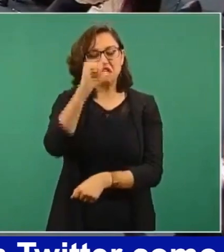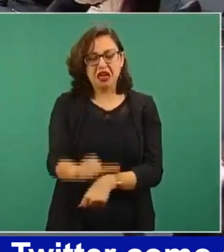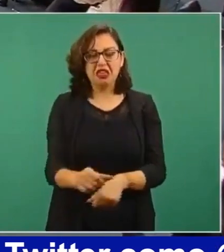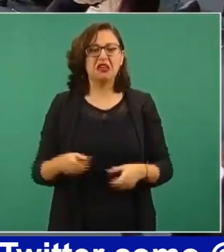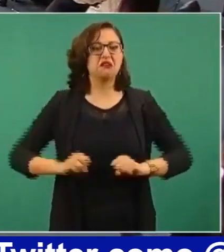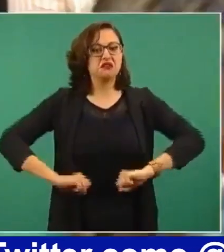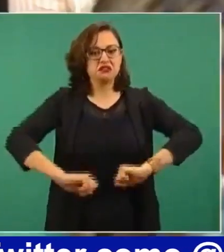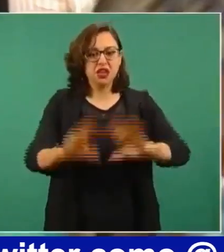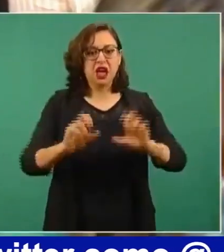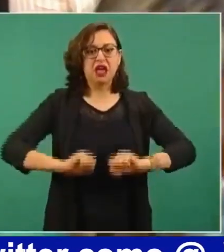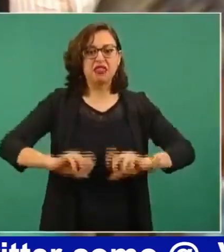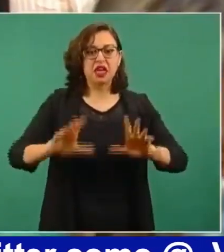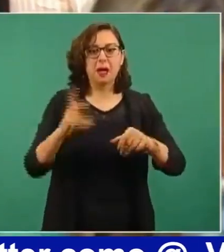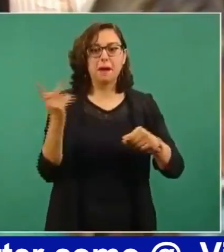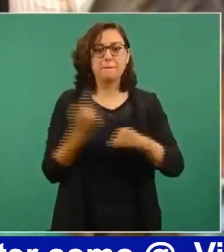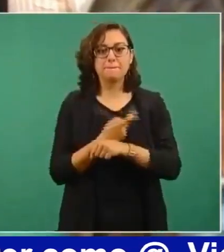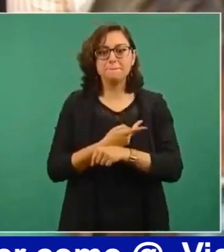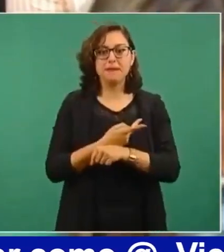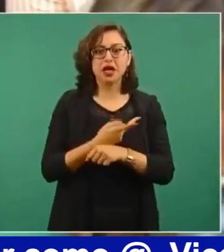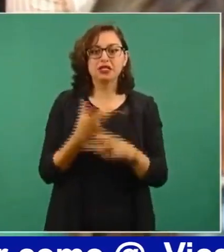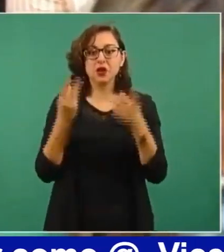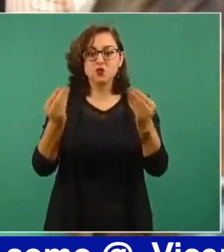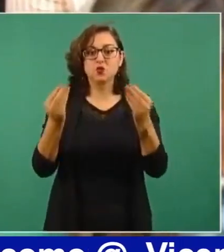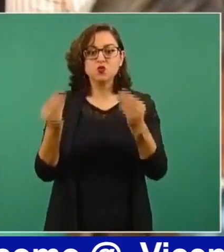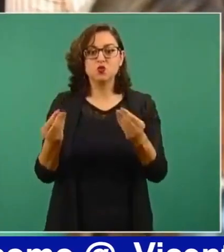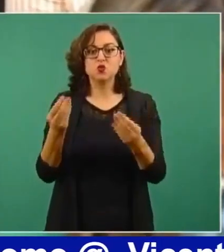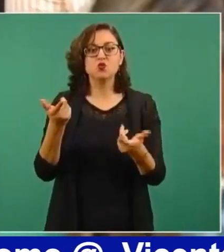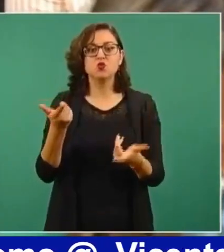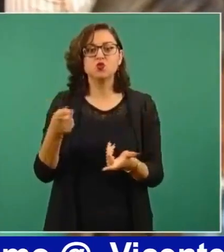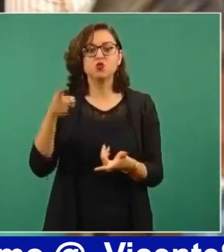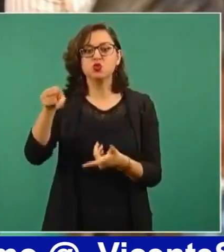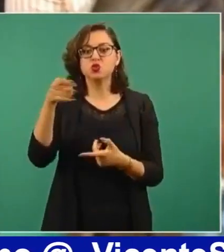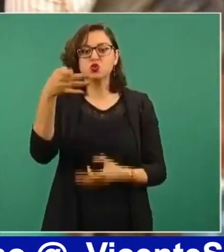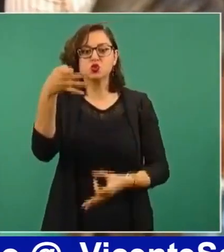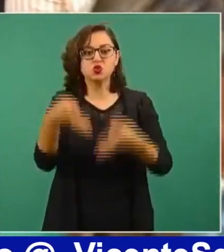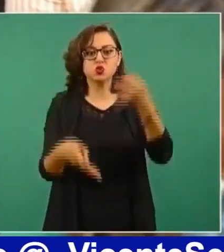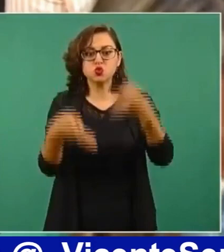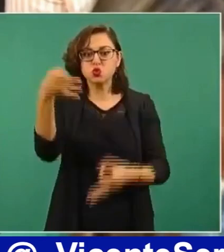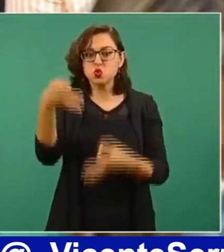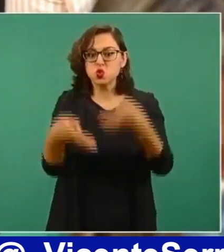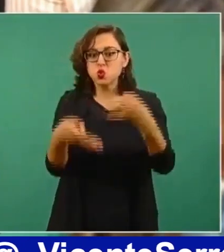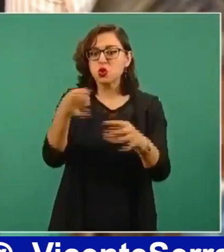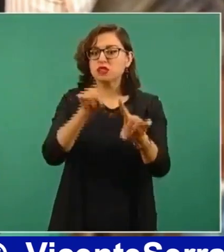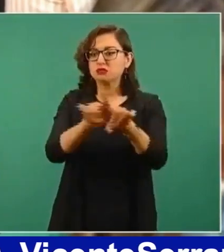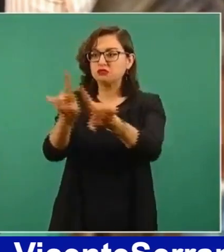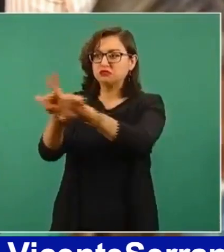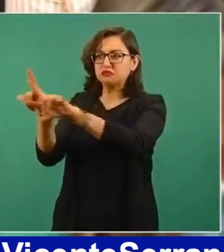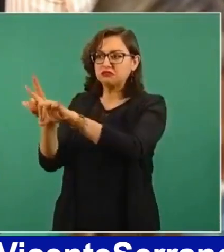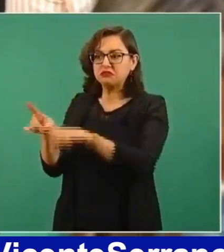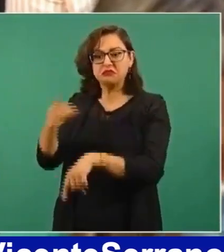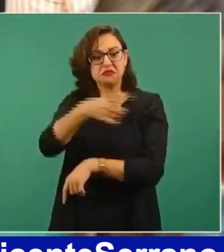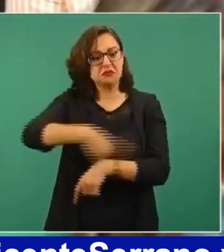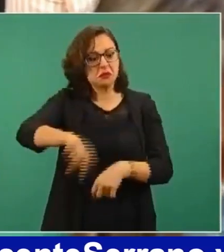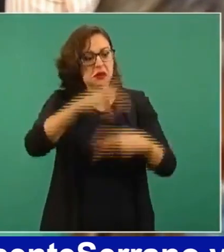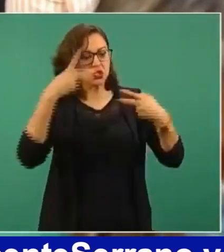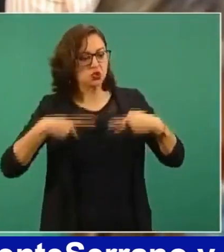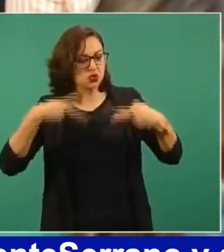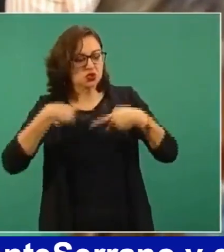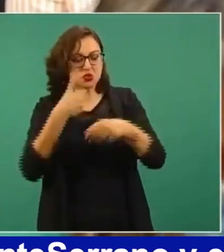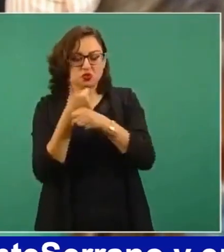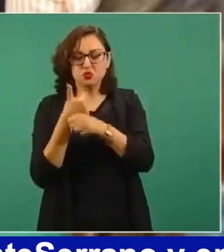usted en este tema, muy probablemente trabajan para intereses no siempre de los quejosos o de las víctimas,